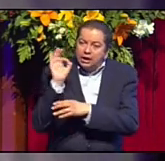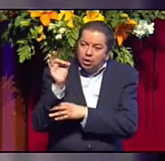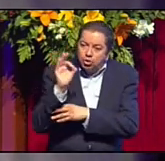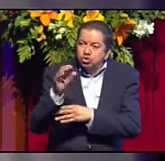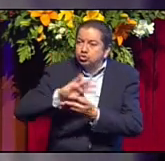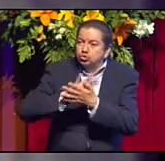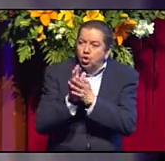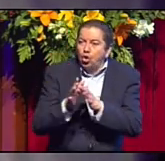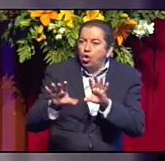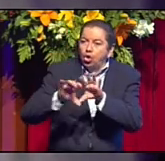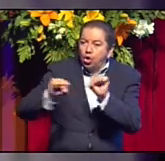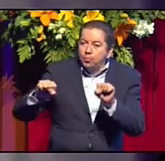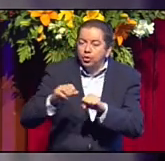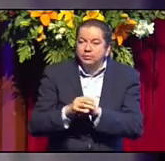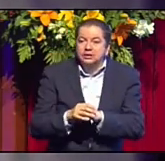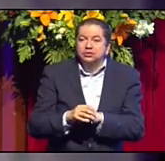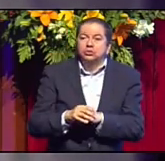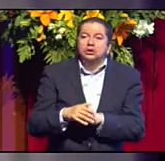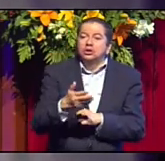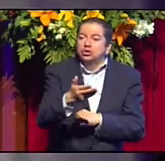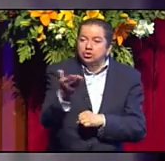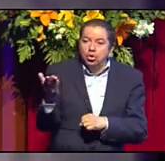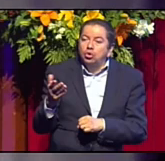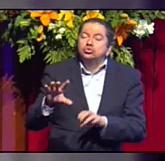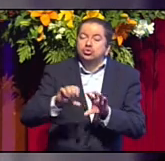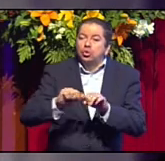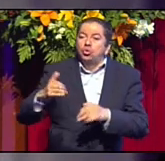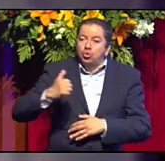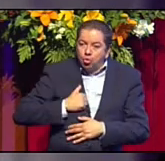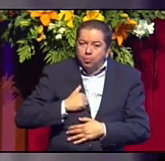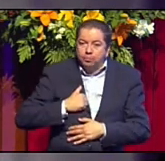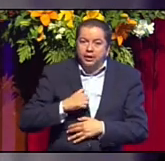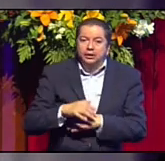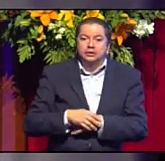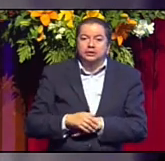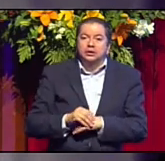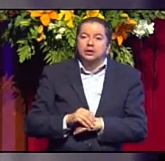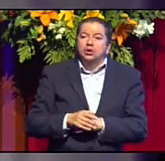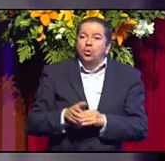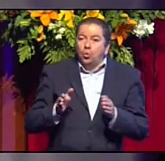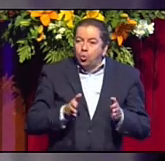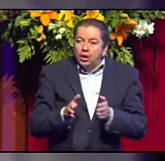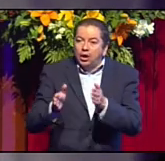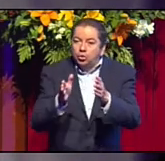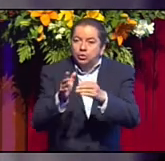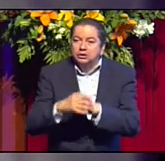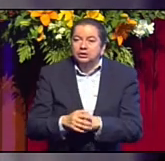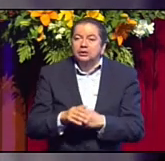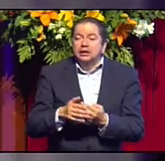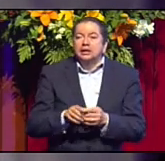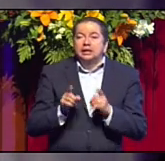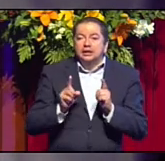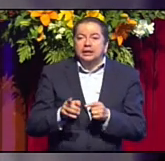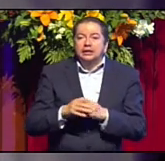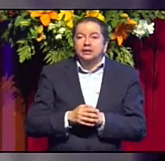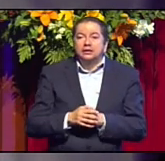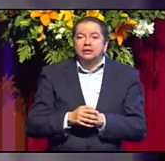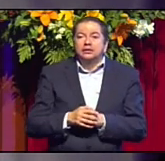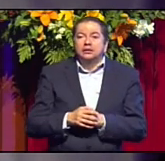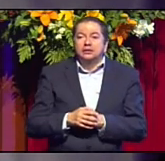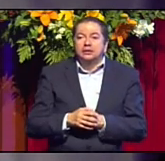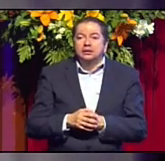que se establecieron con el ministro saliente sean cumplidos. La ruta 41 es una ruta insegura, queremos que deje de serlo.